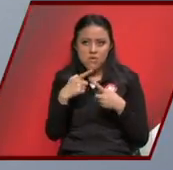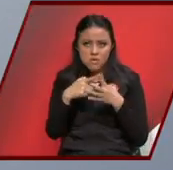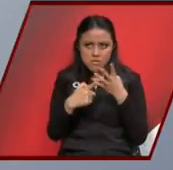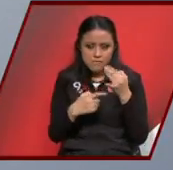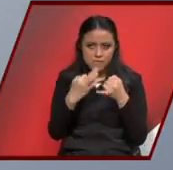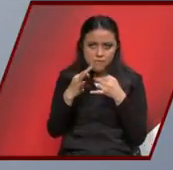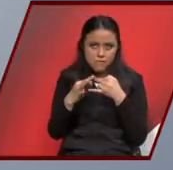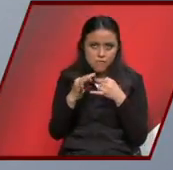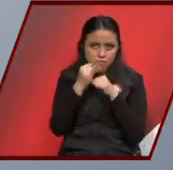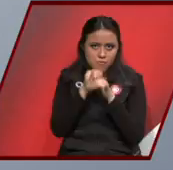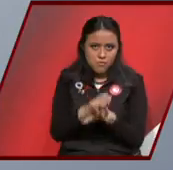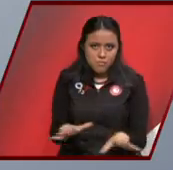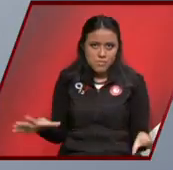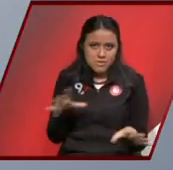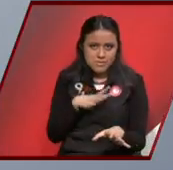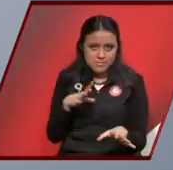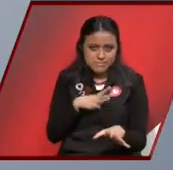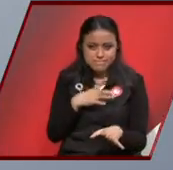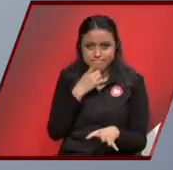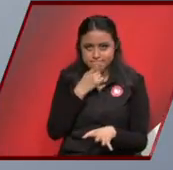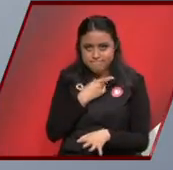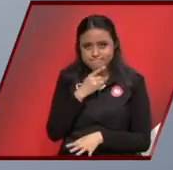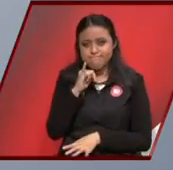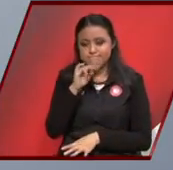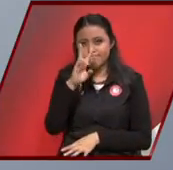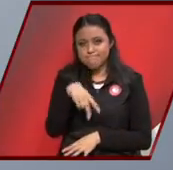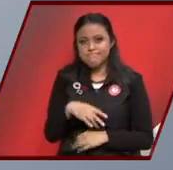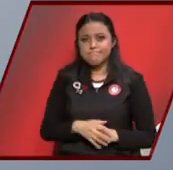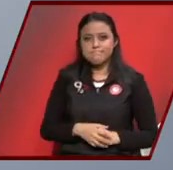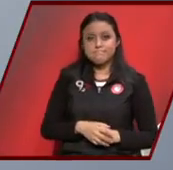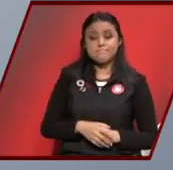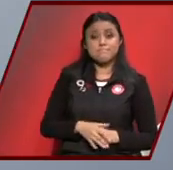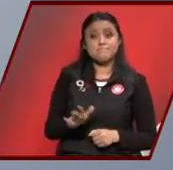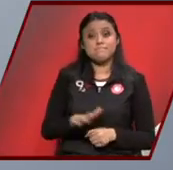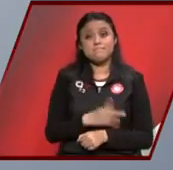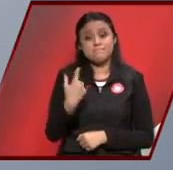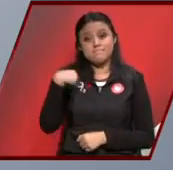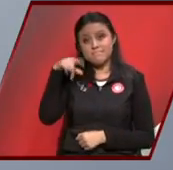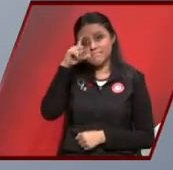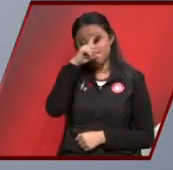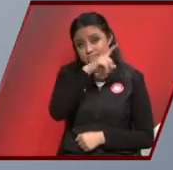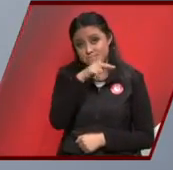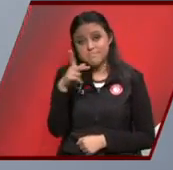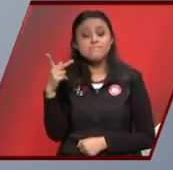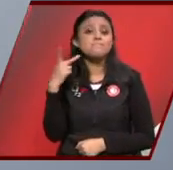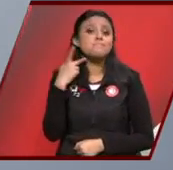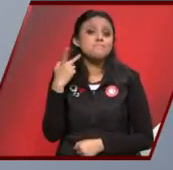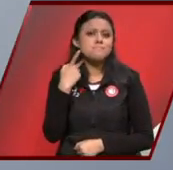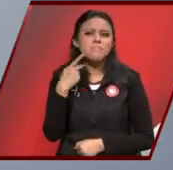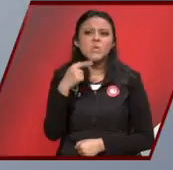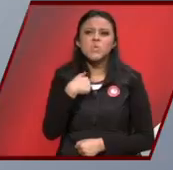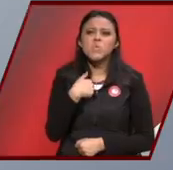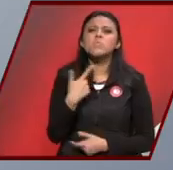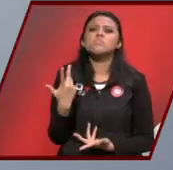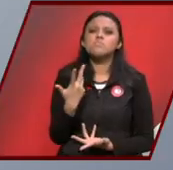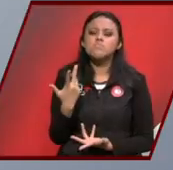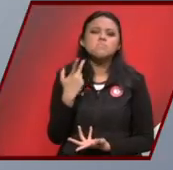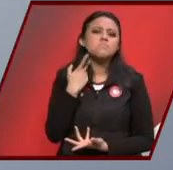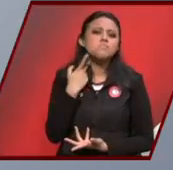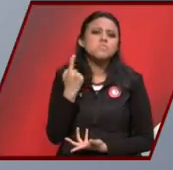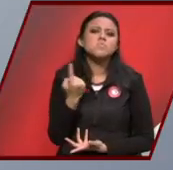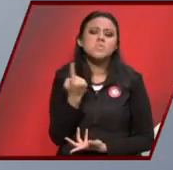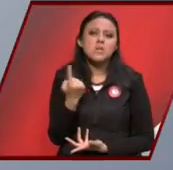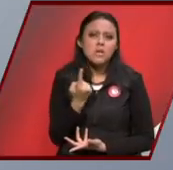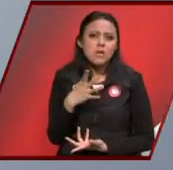información de los jóvenes y los medios de comunicación me lo dicen. Así es. Es rudo y macizo contra los políticos de... Pero yo existo,